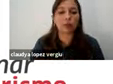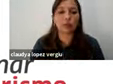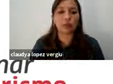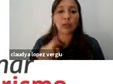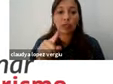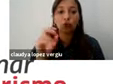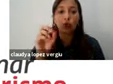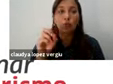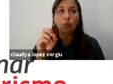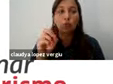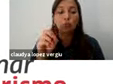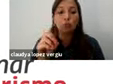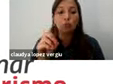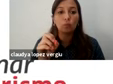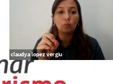2000.